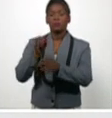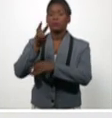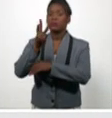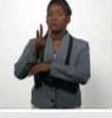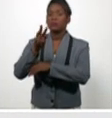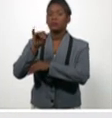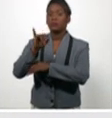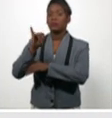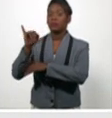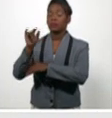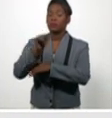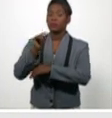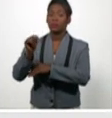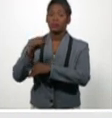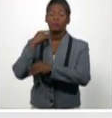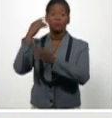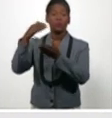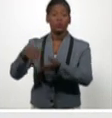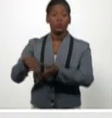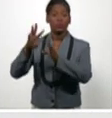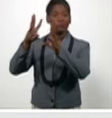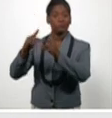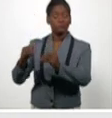13.366, para un acumulado de